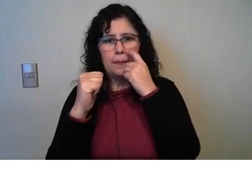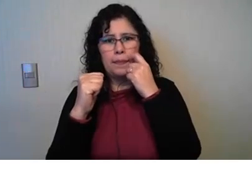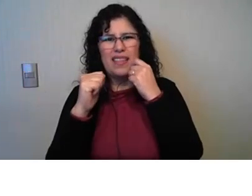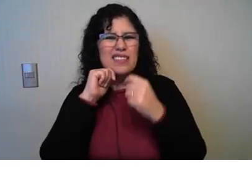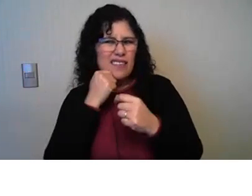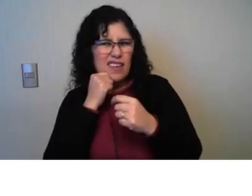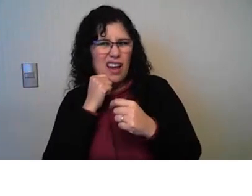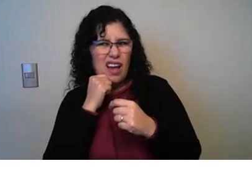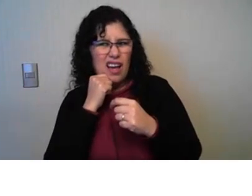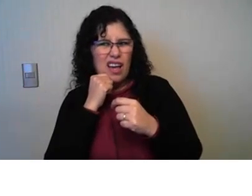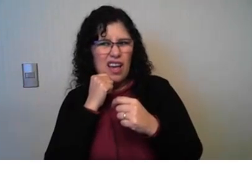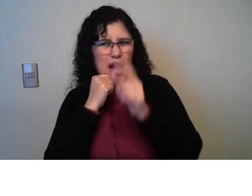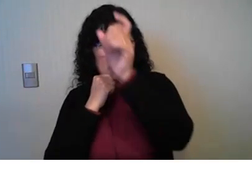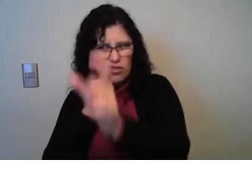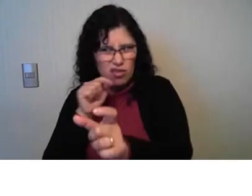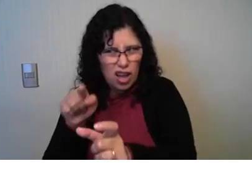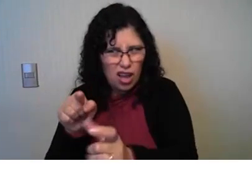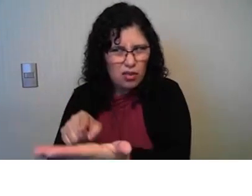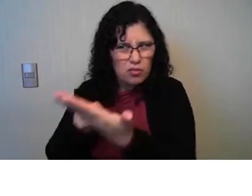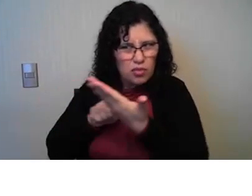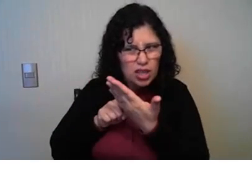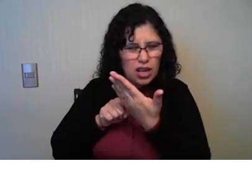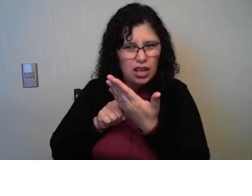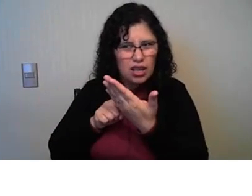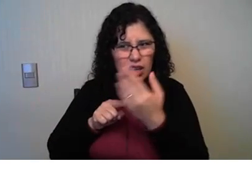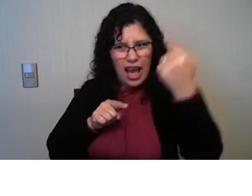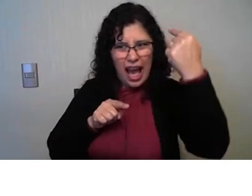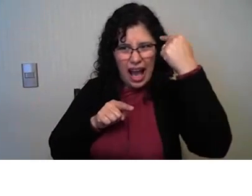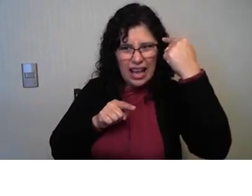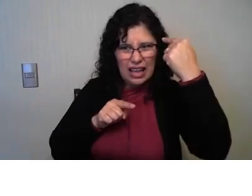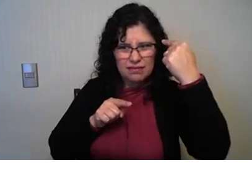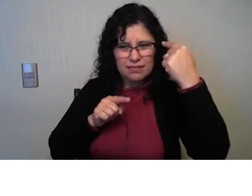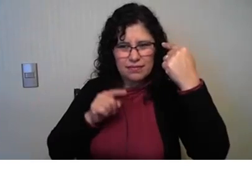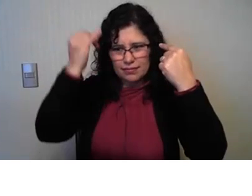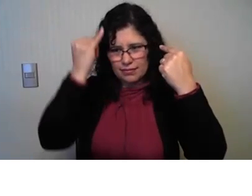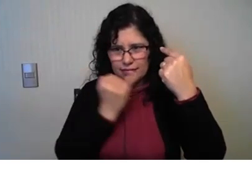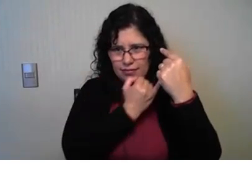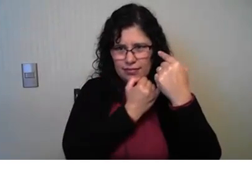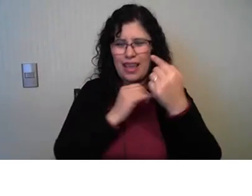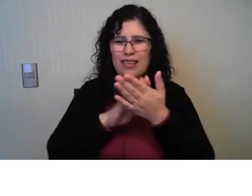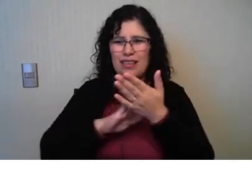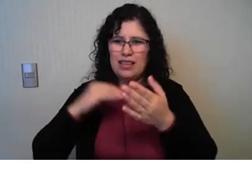signos de alteración en el lado contralateral. El cerebelo es del mismo lado.